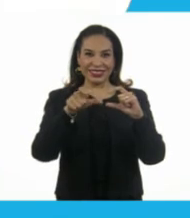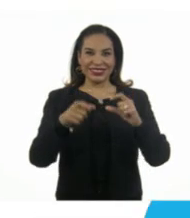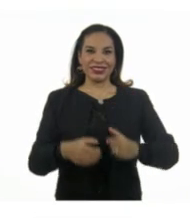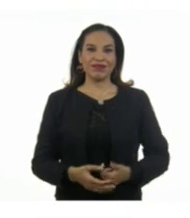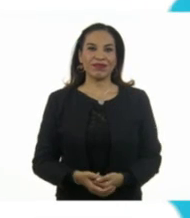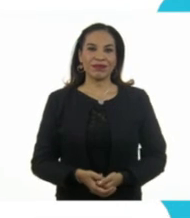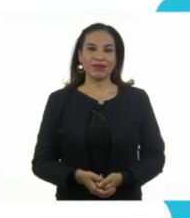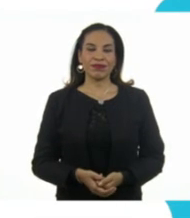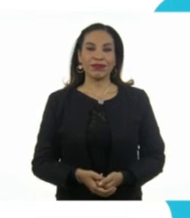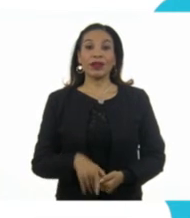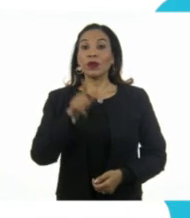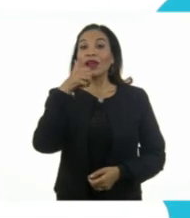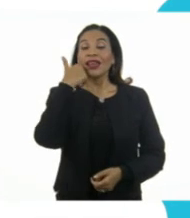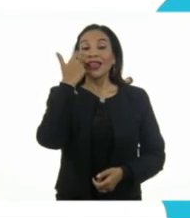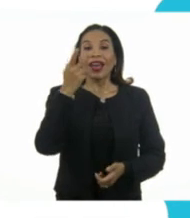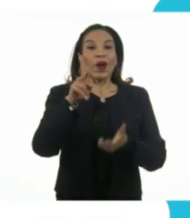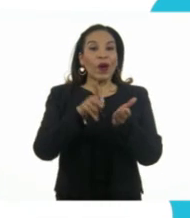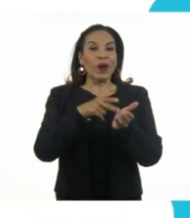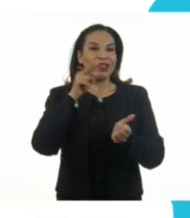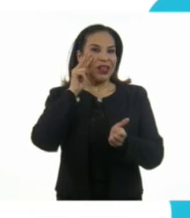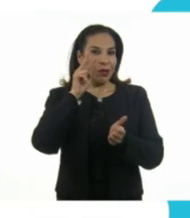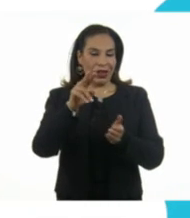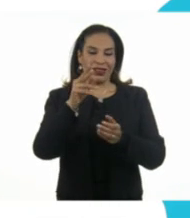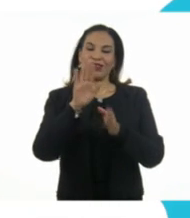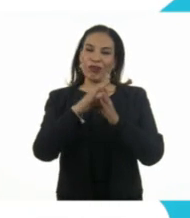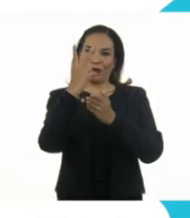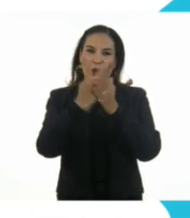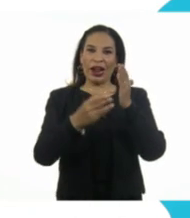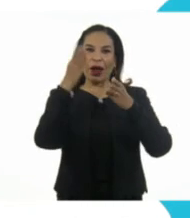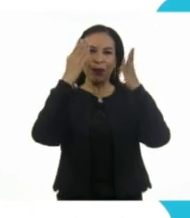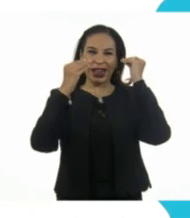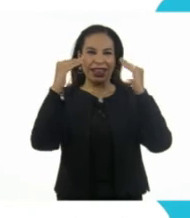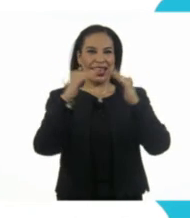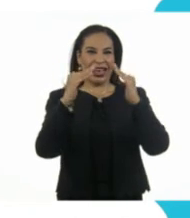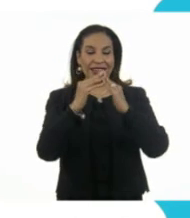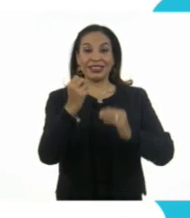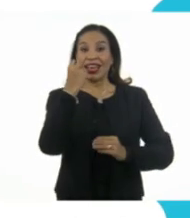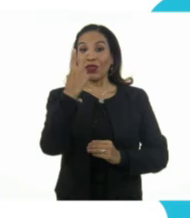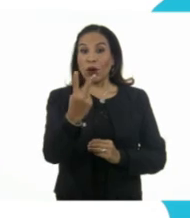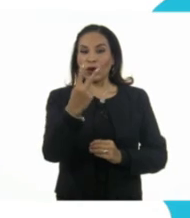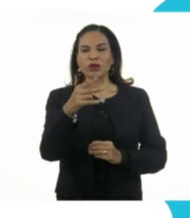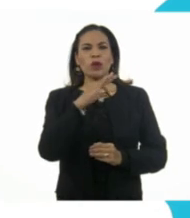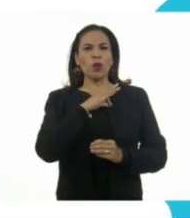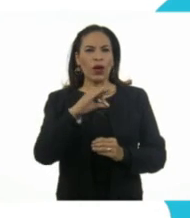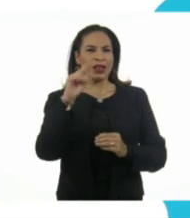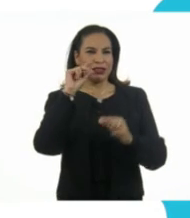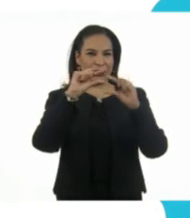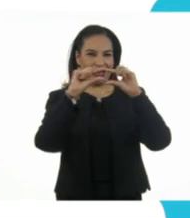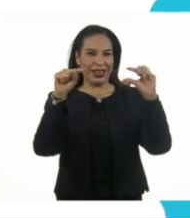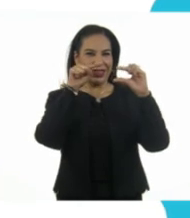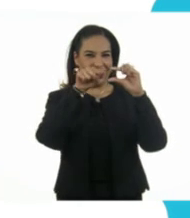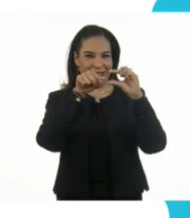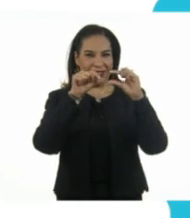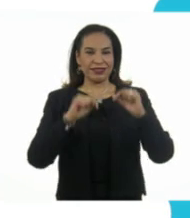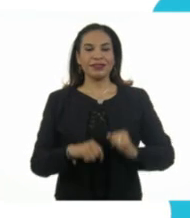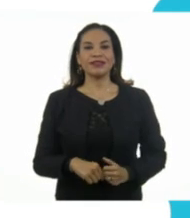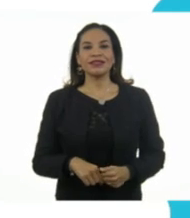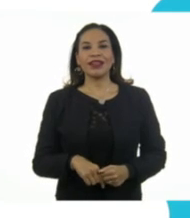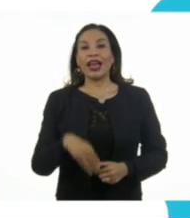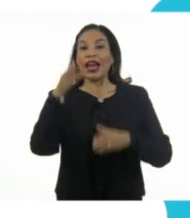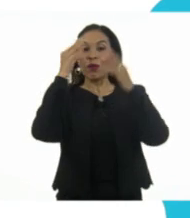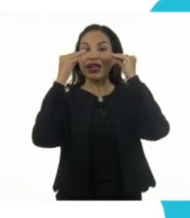conaliteg.cep.gov.mx. Si quieres volver a ver los programas de Aprende en Casa 2, los puedes encontrar en la siguiente liga: